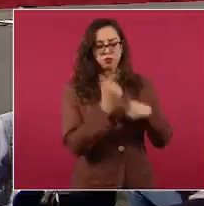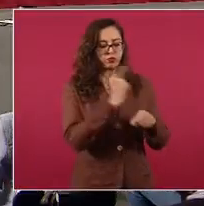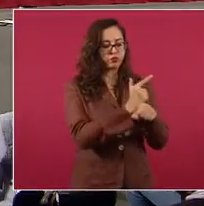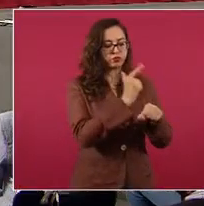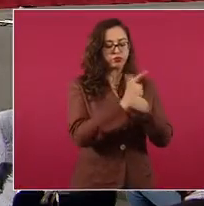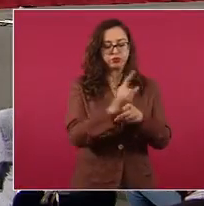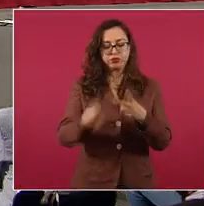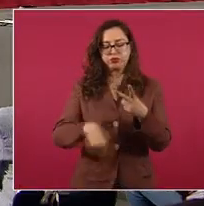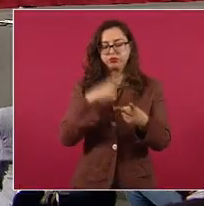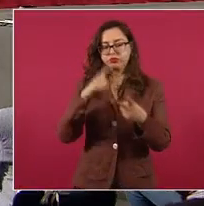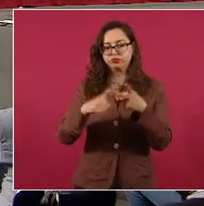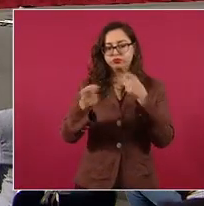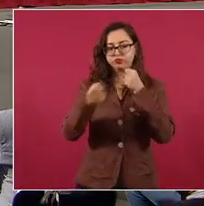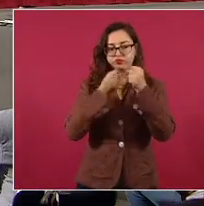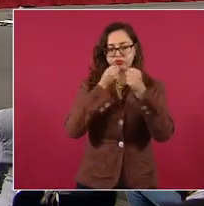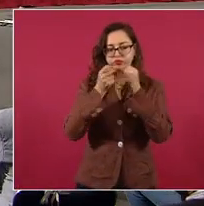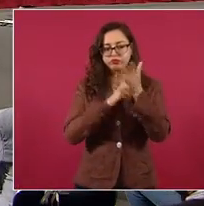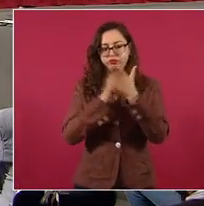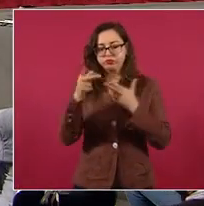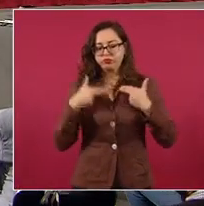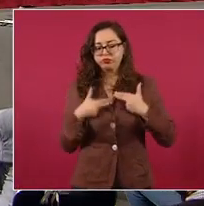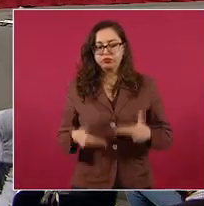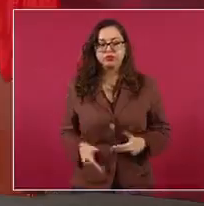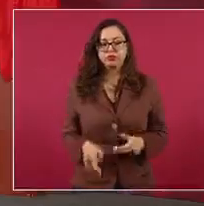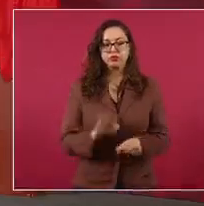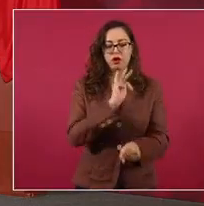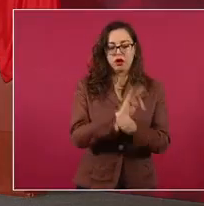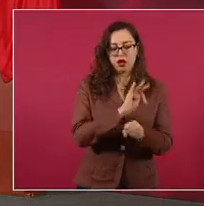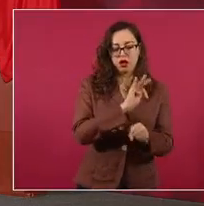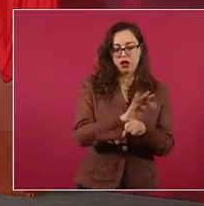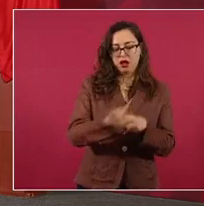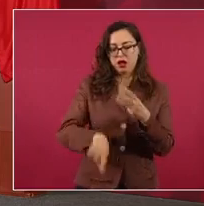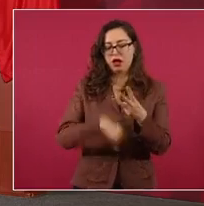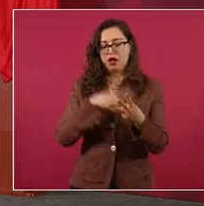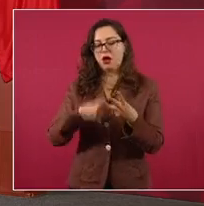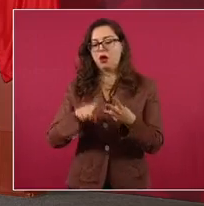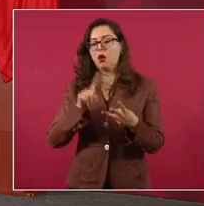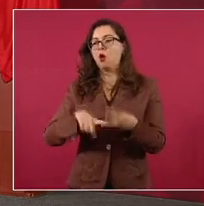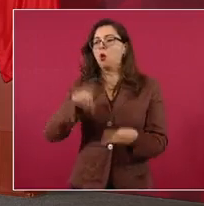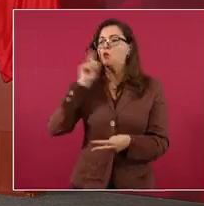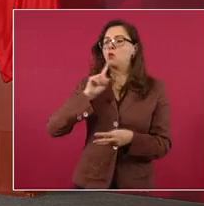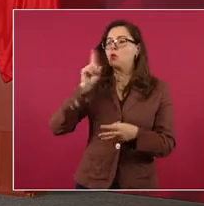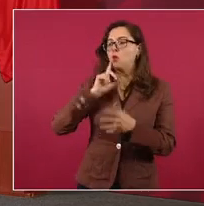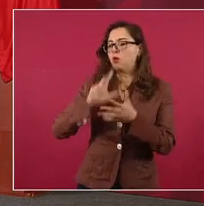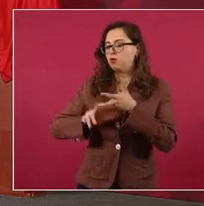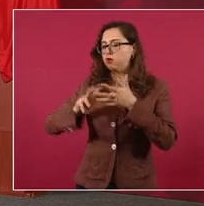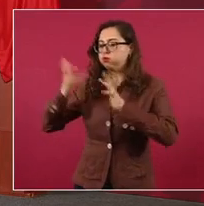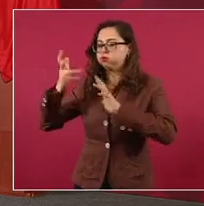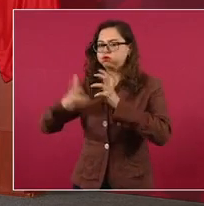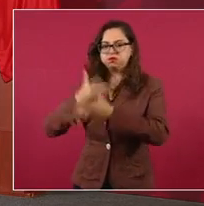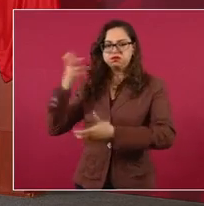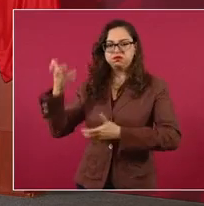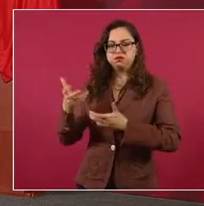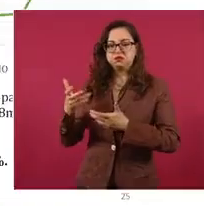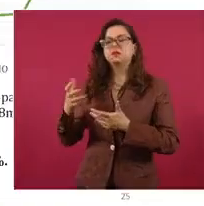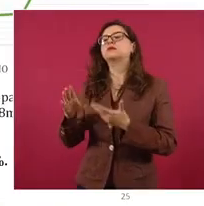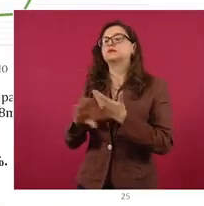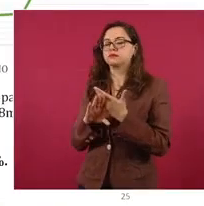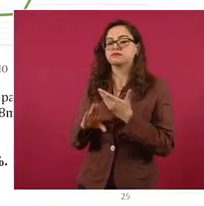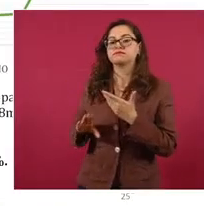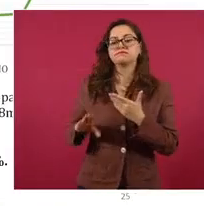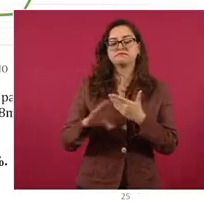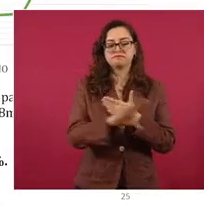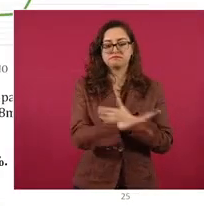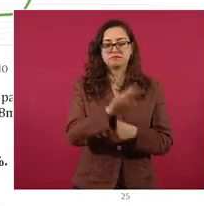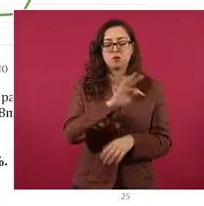humanos, la Comisión Nacional de Atención para Prevenir la Violencia de las Mujeres, donde el presupuesto en estas tres áreas pasó